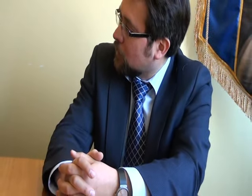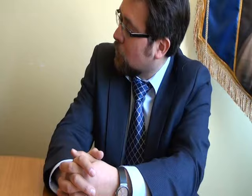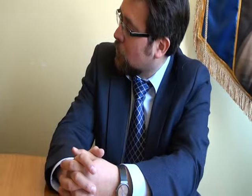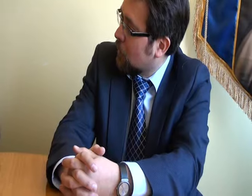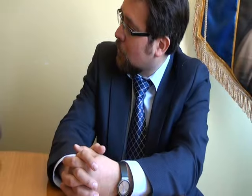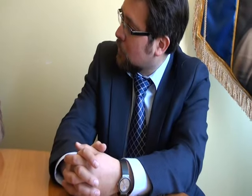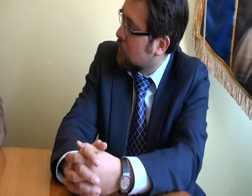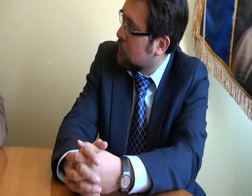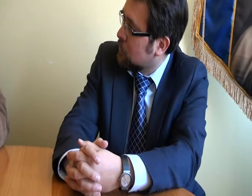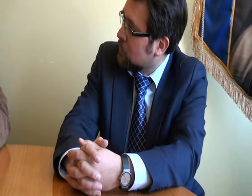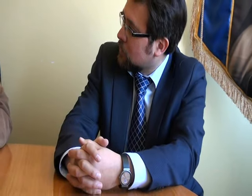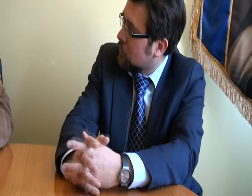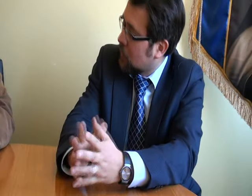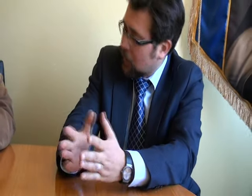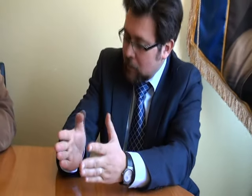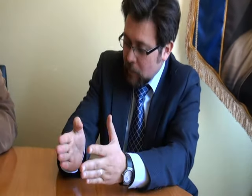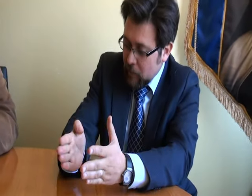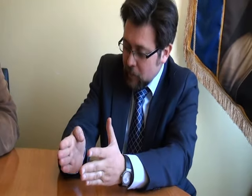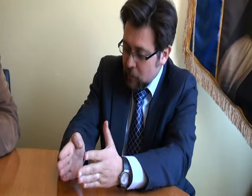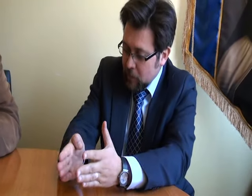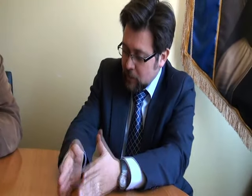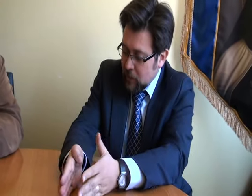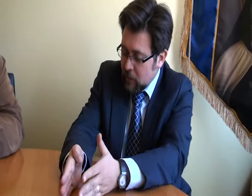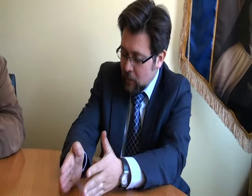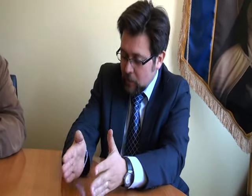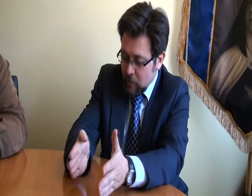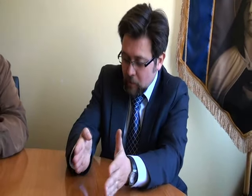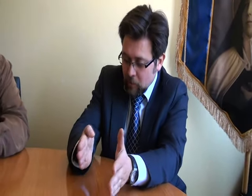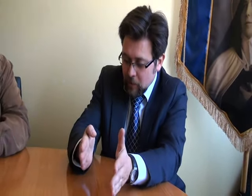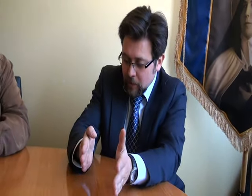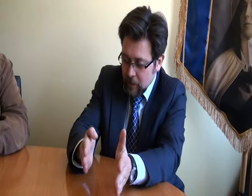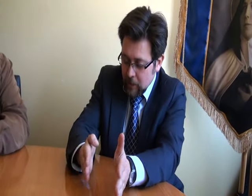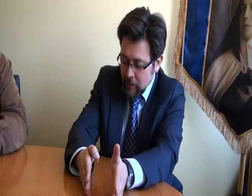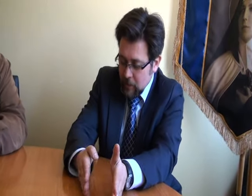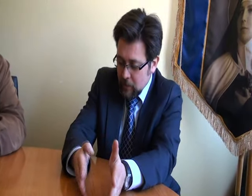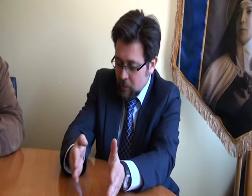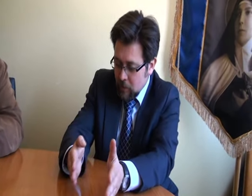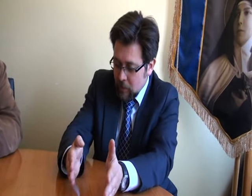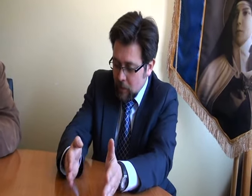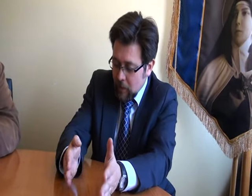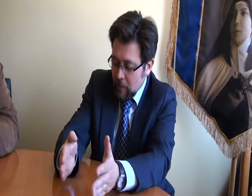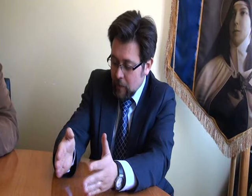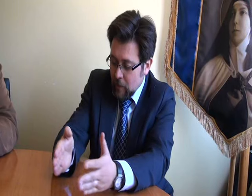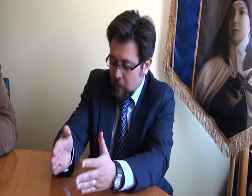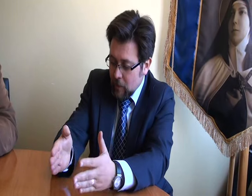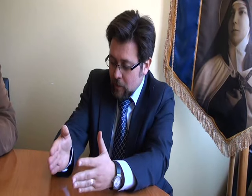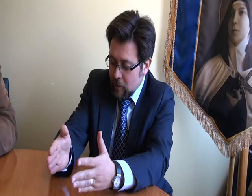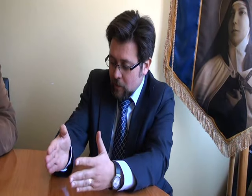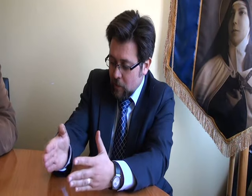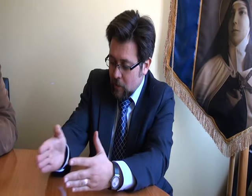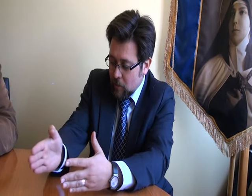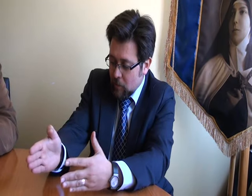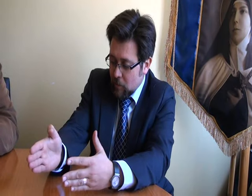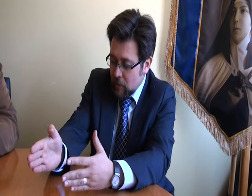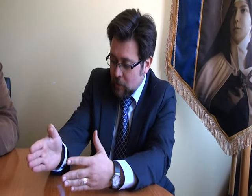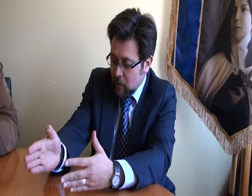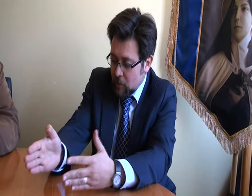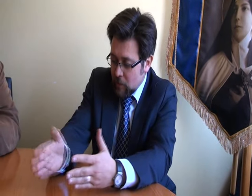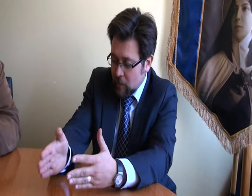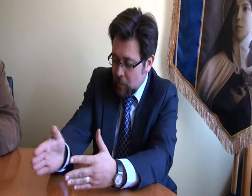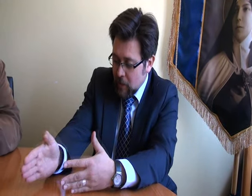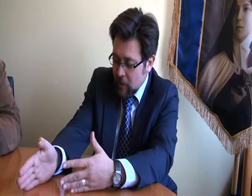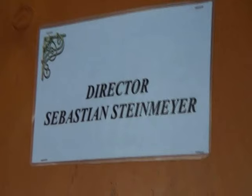sabemos, la PSU, que es la prueba de fuego. Ellos se desconectan de la vida escolar para empezar a prepararse y